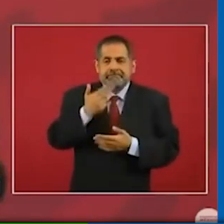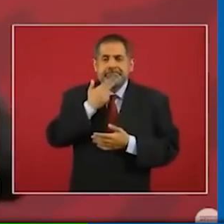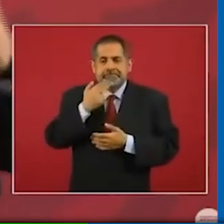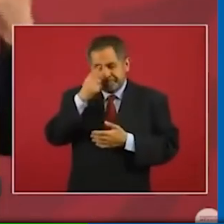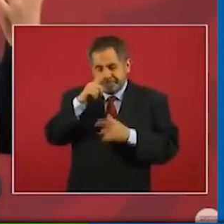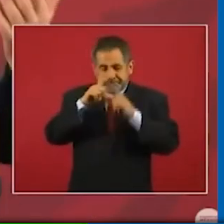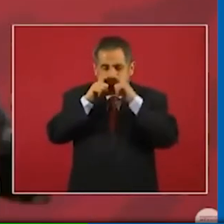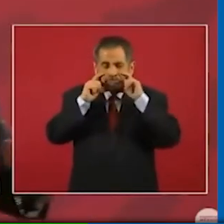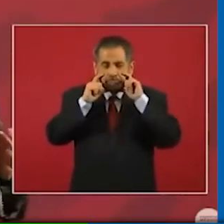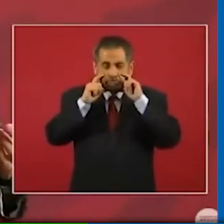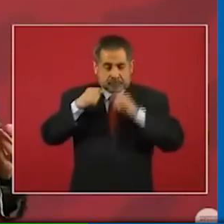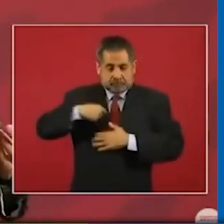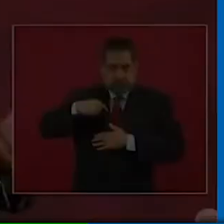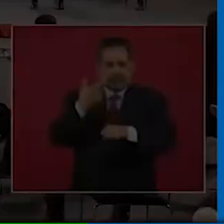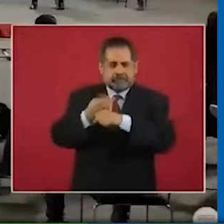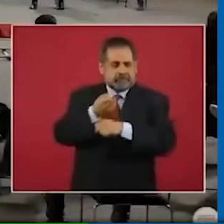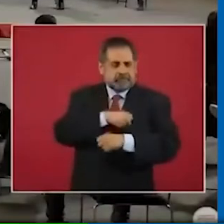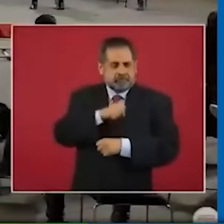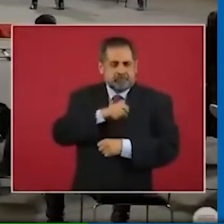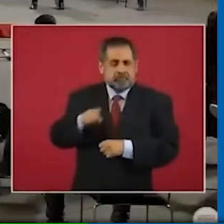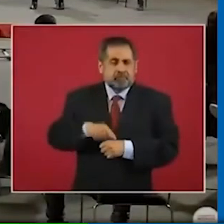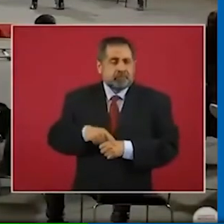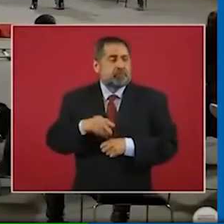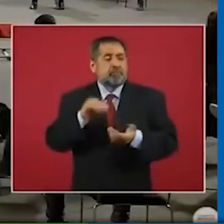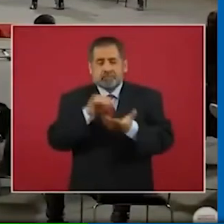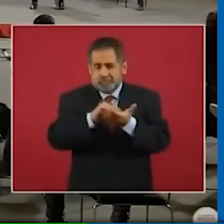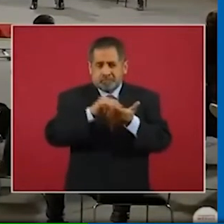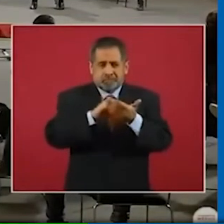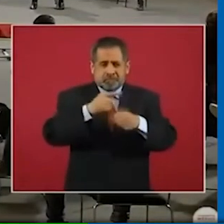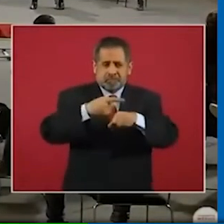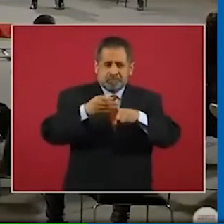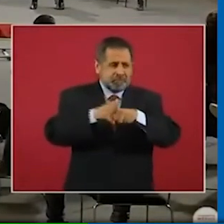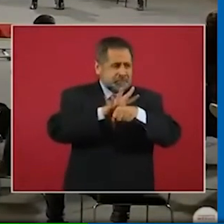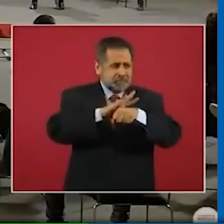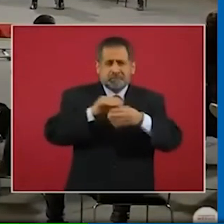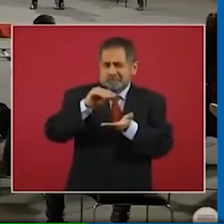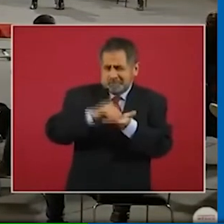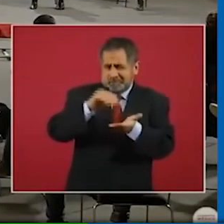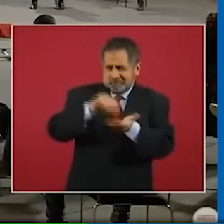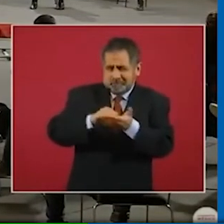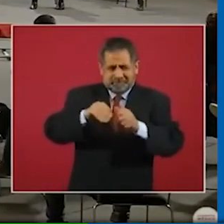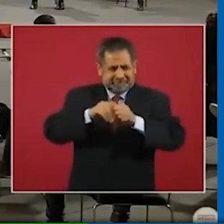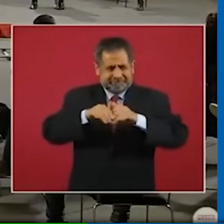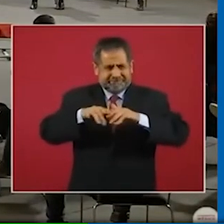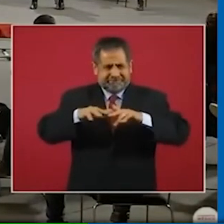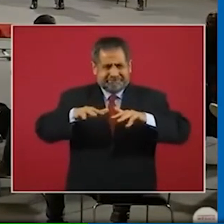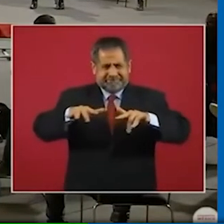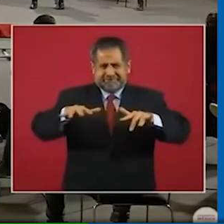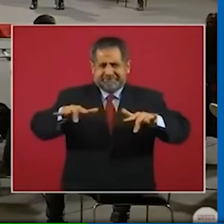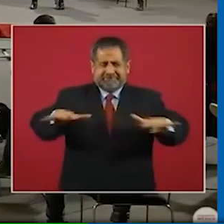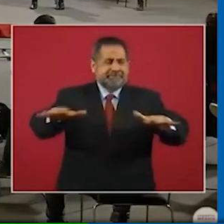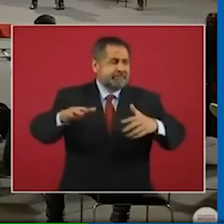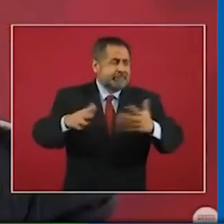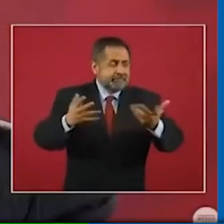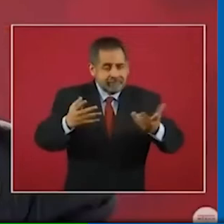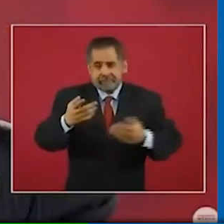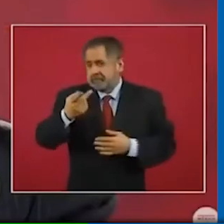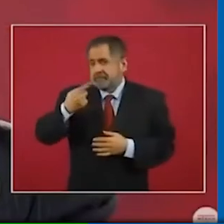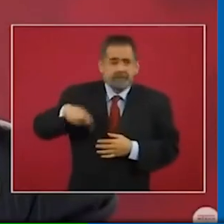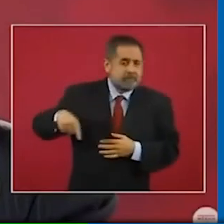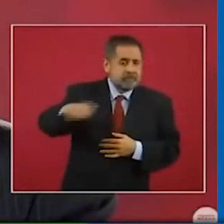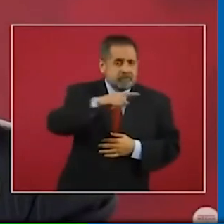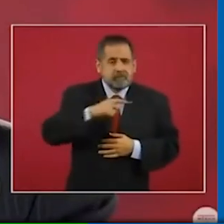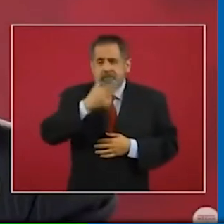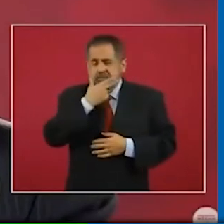usamos para no contagiar a los demás. La epidemia sigue activa y de todas y todos los ciudadanos, las